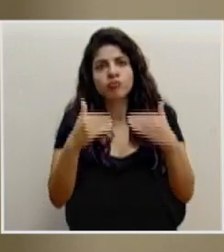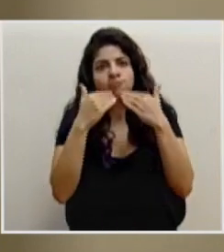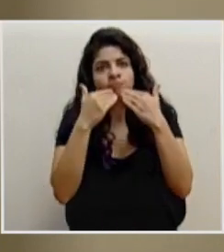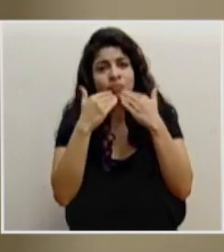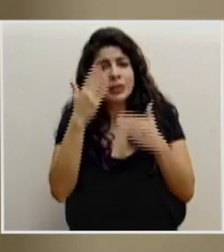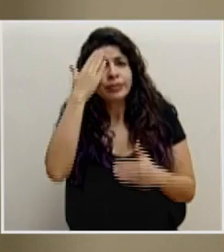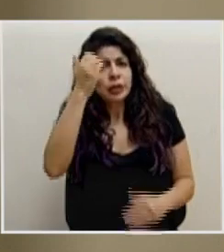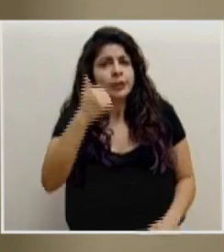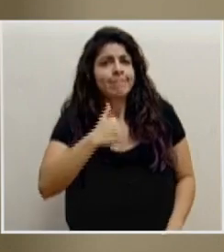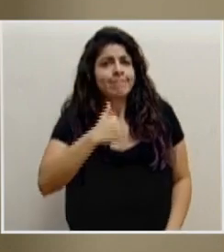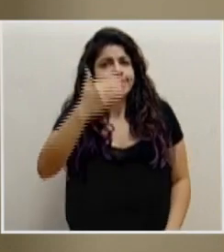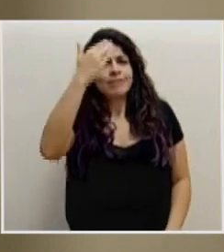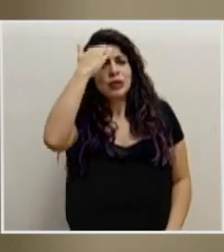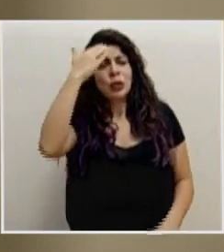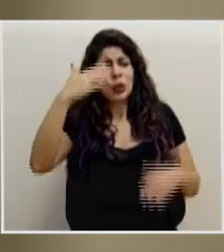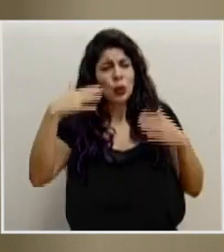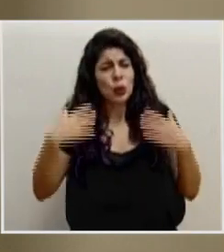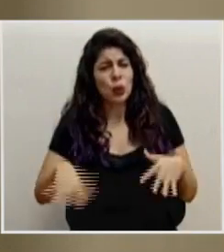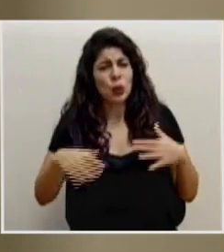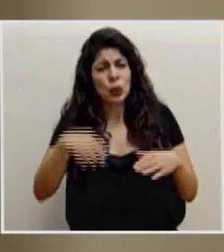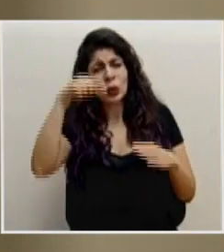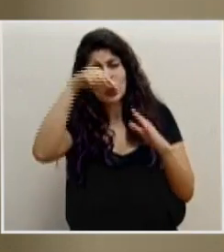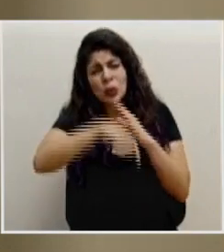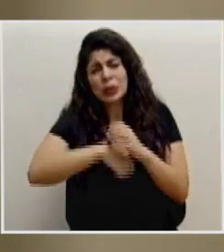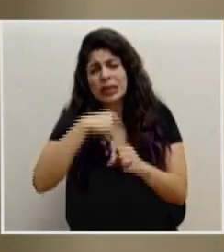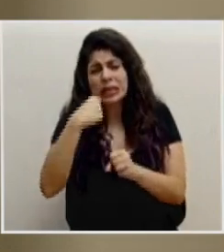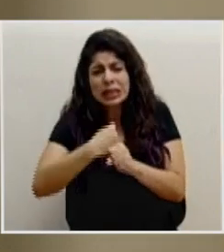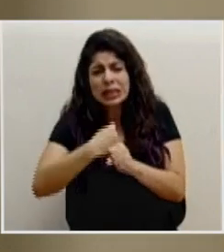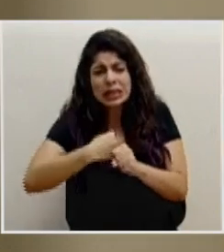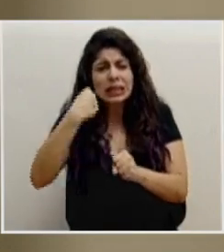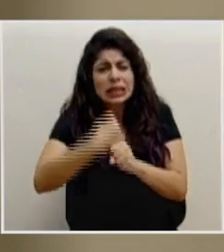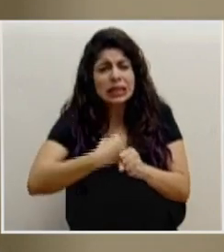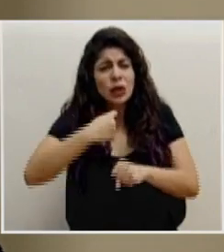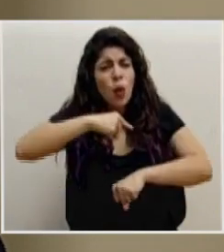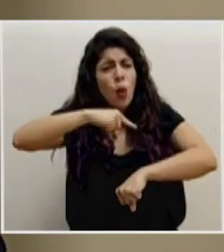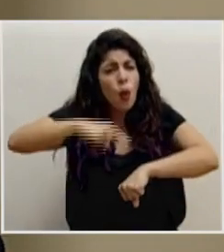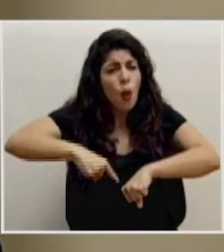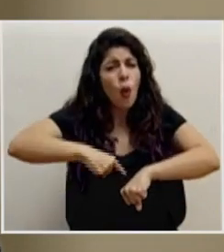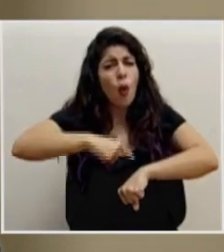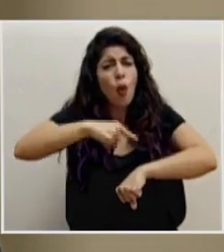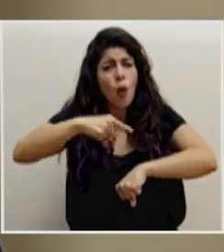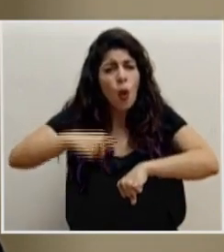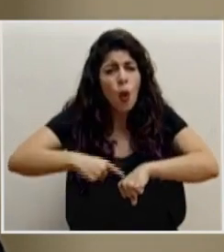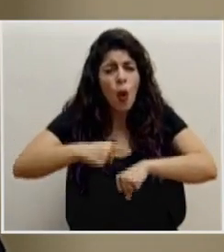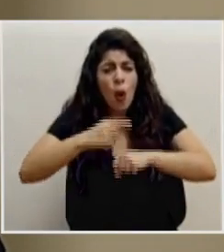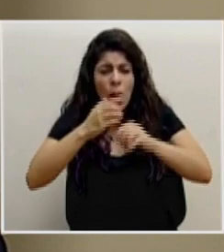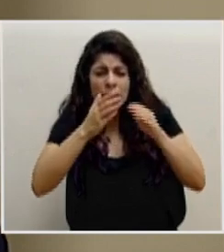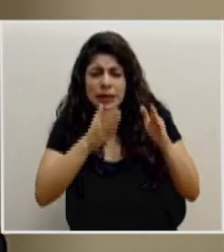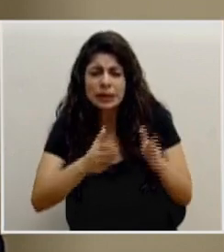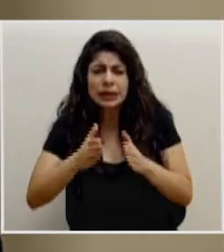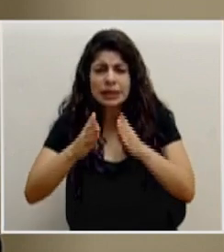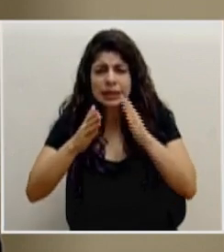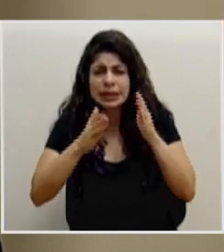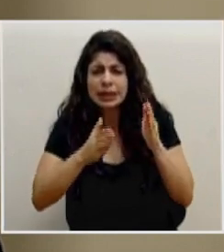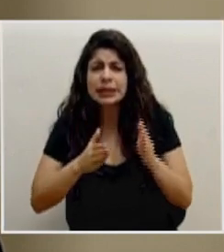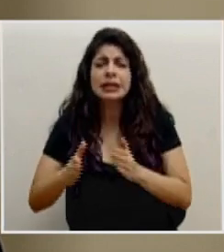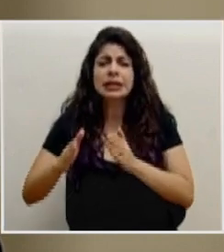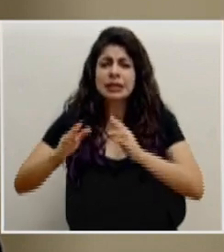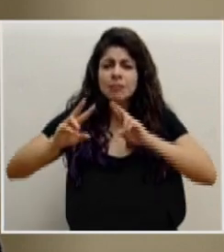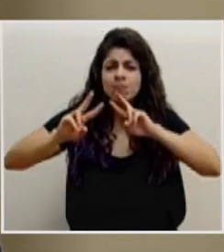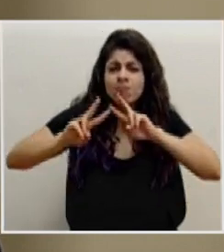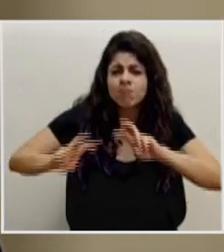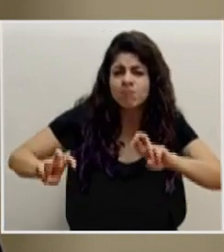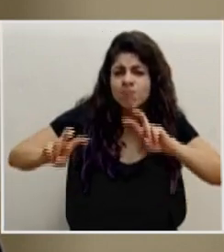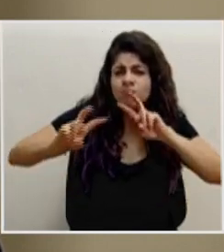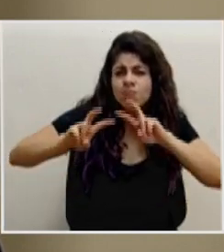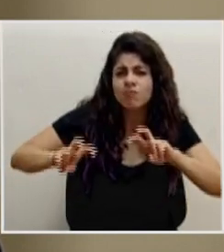de primera mano el trabajo que se hizo de muchas horas de logística, de análisis